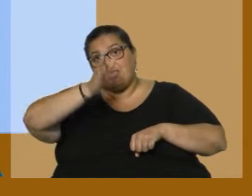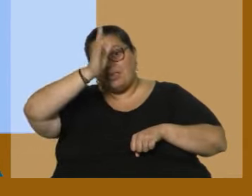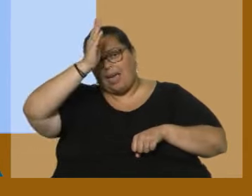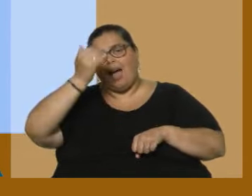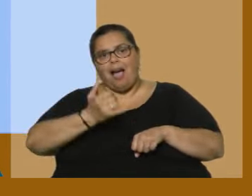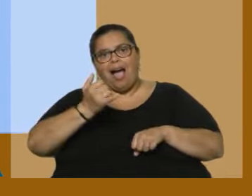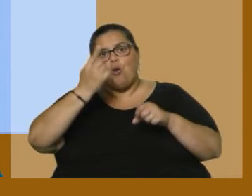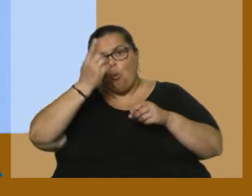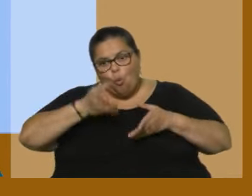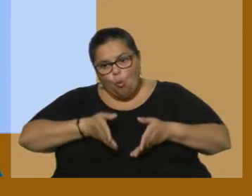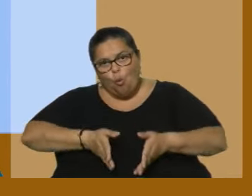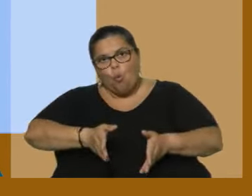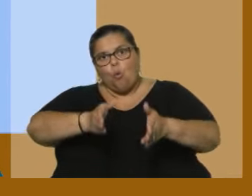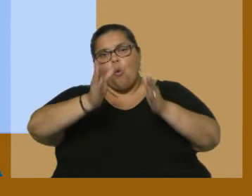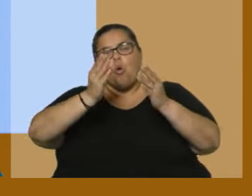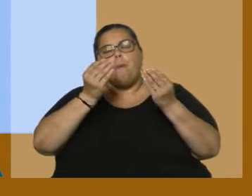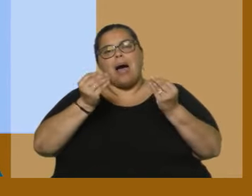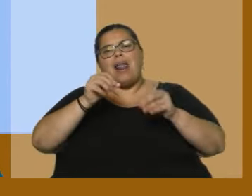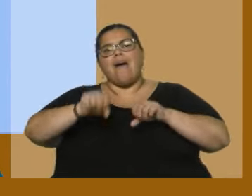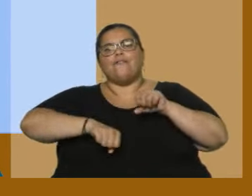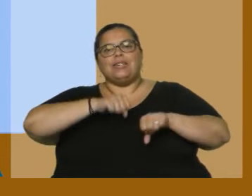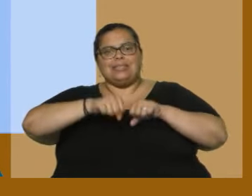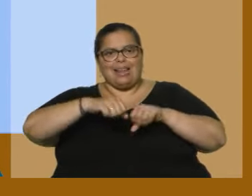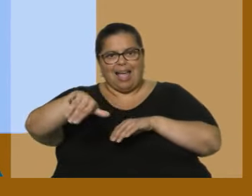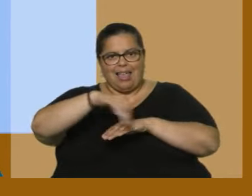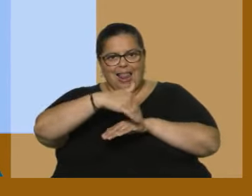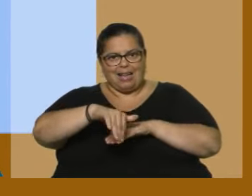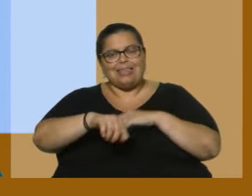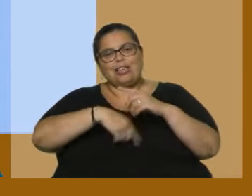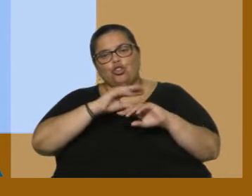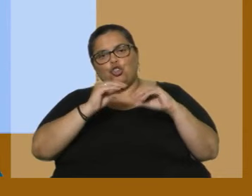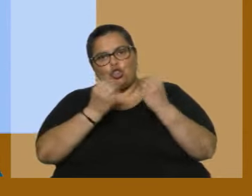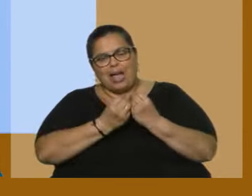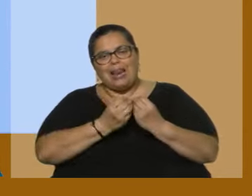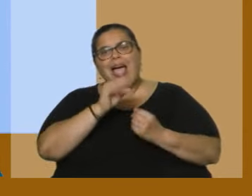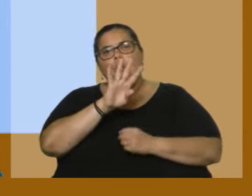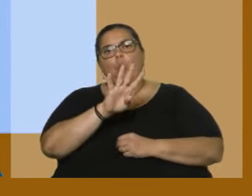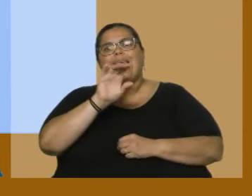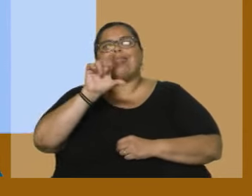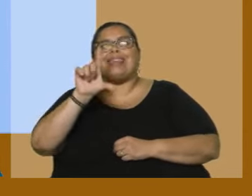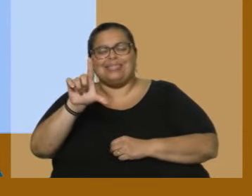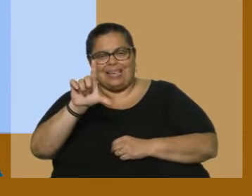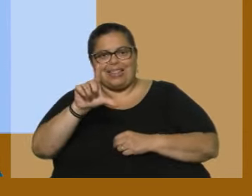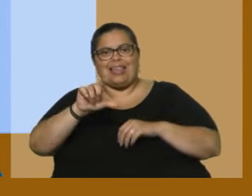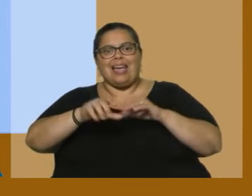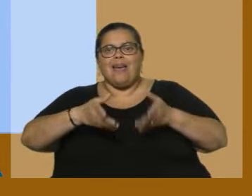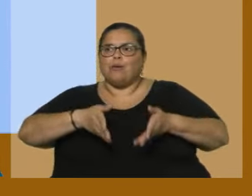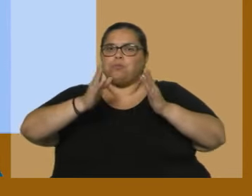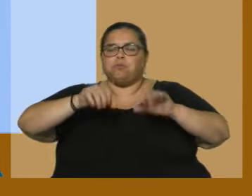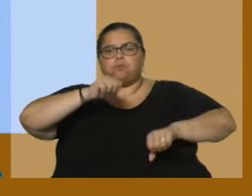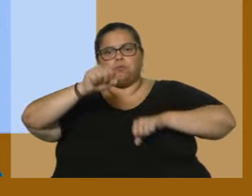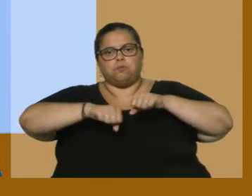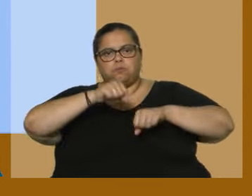carril exclusivo para bicicletas sobre la calle y 47 km de bicisendas donde se abre Un carril exclusivo para